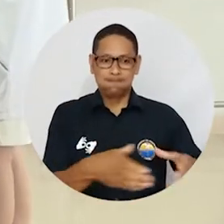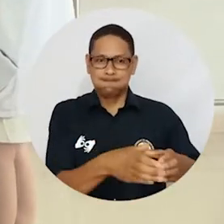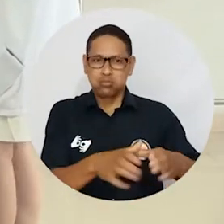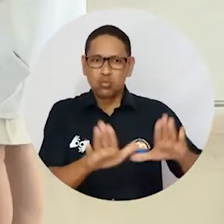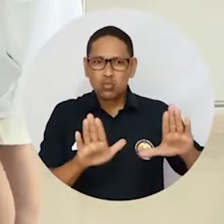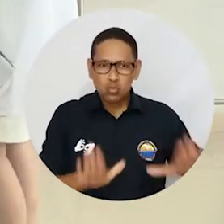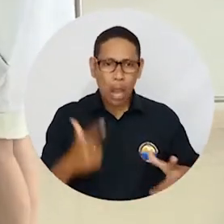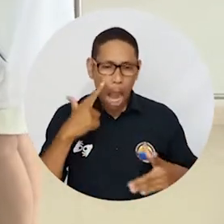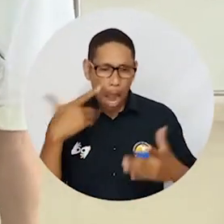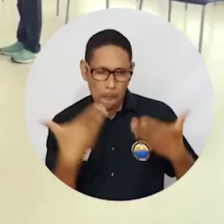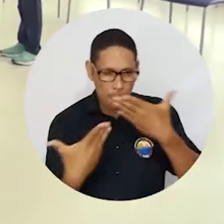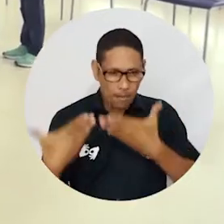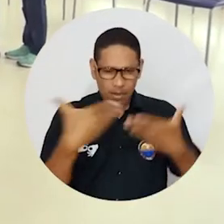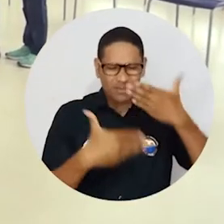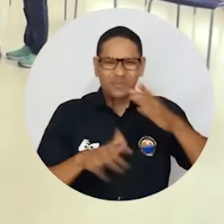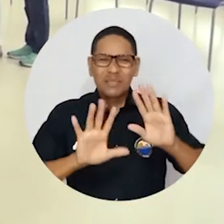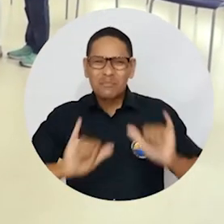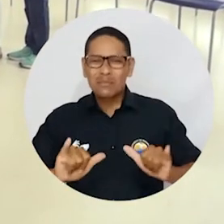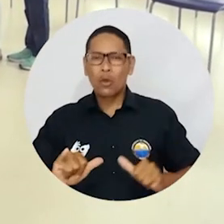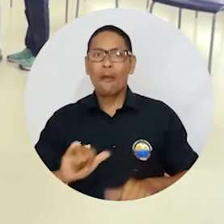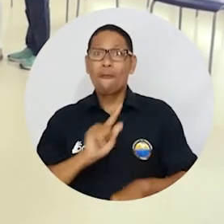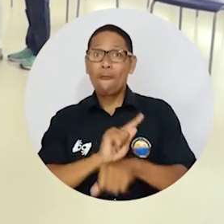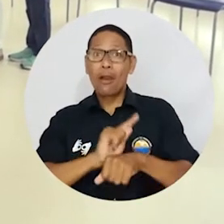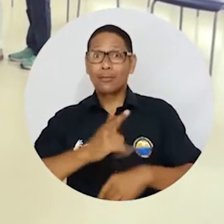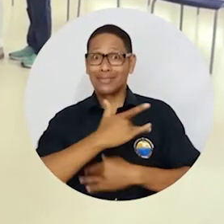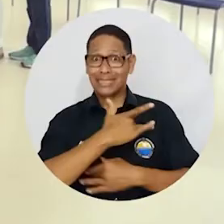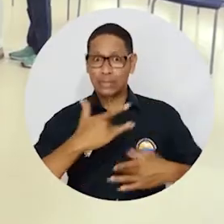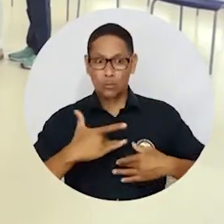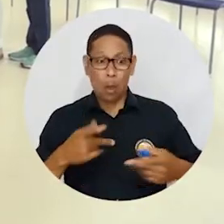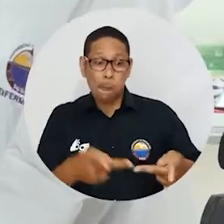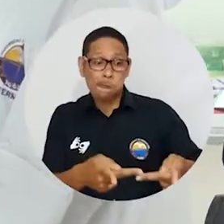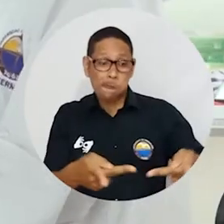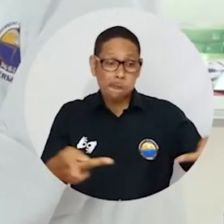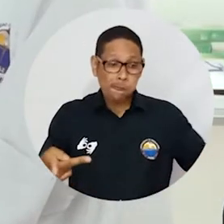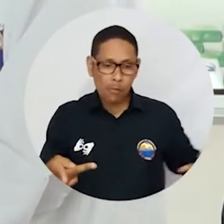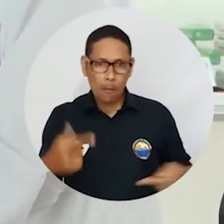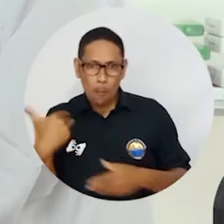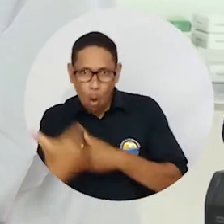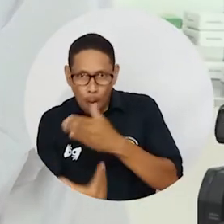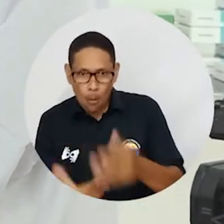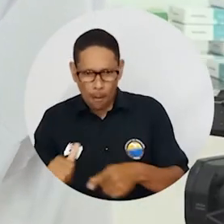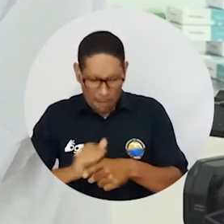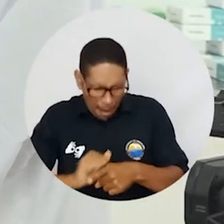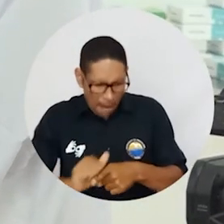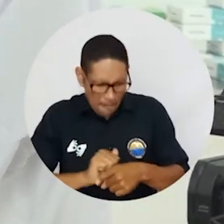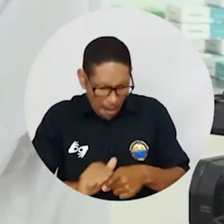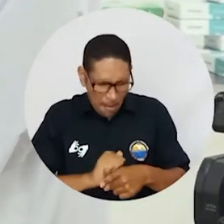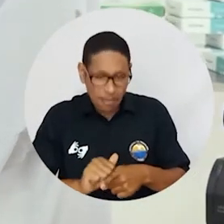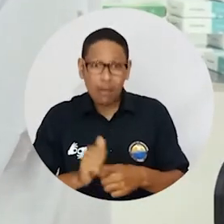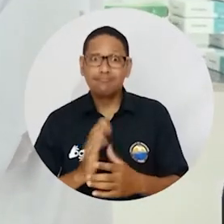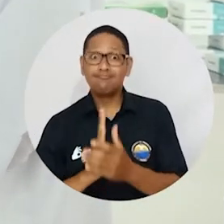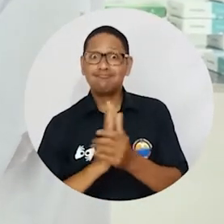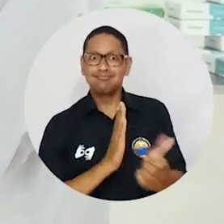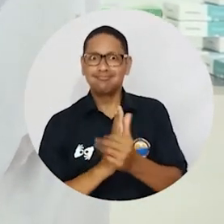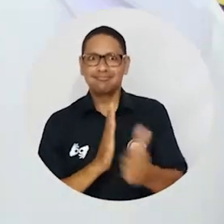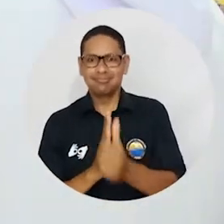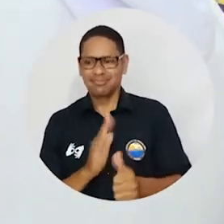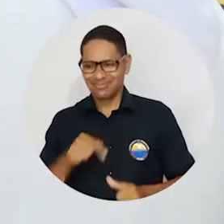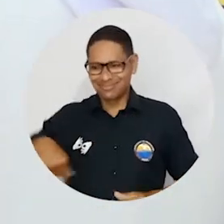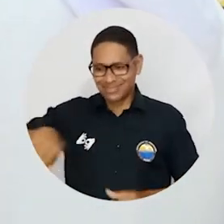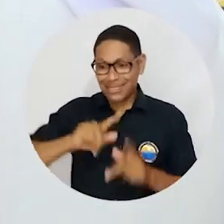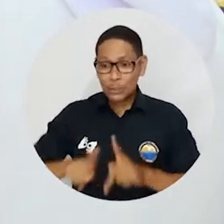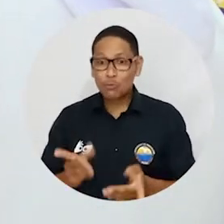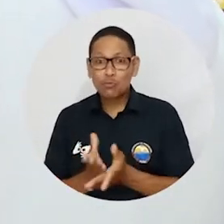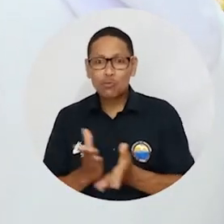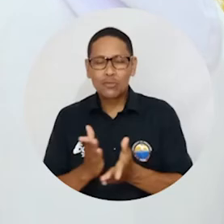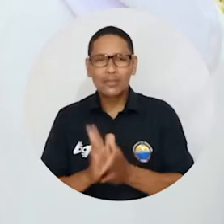la Facultad de Ciencias de la Salud es un espacio para el desarrollo de habilidades y competencias para los estudiantes de pregrado y posgrado